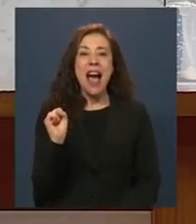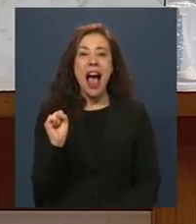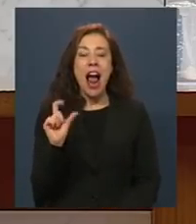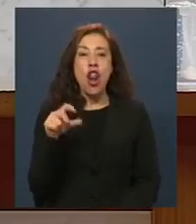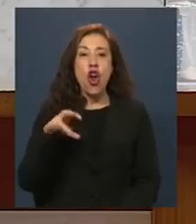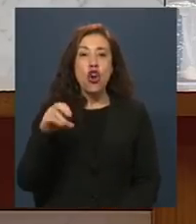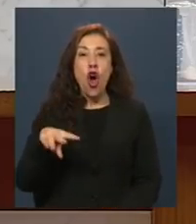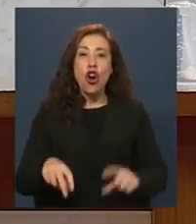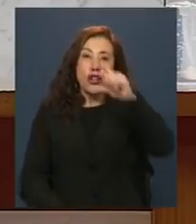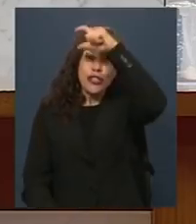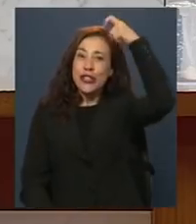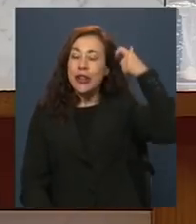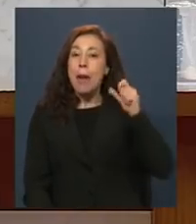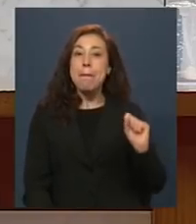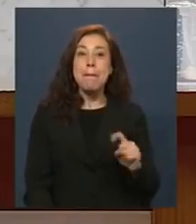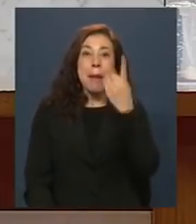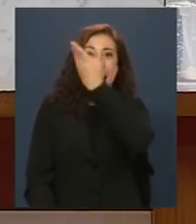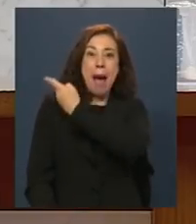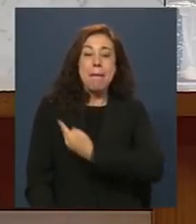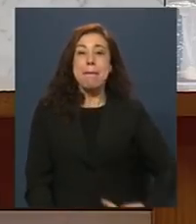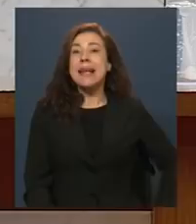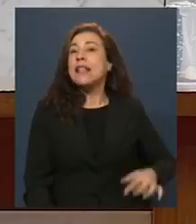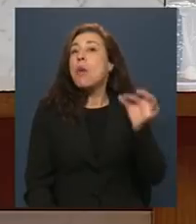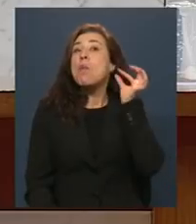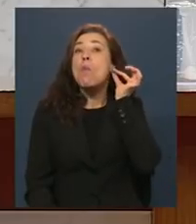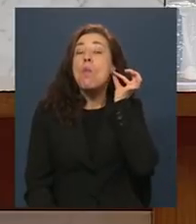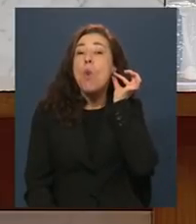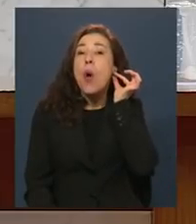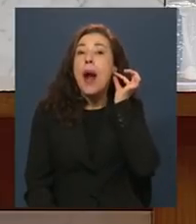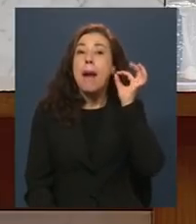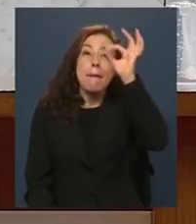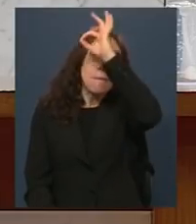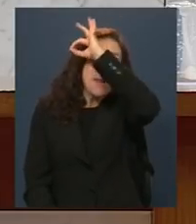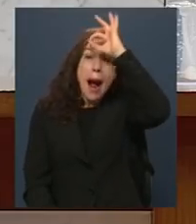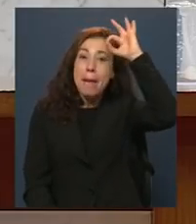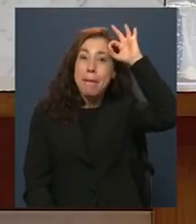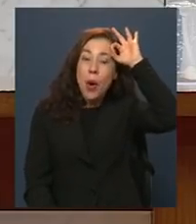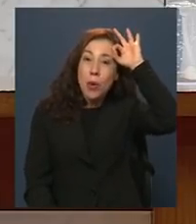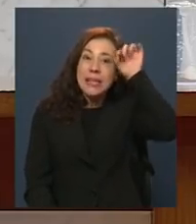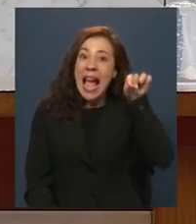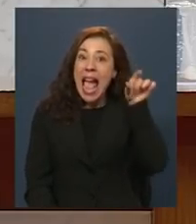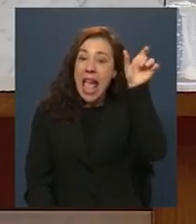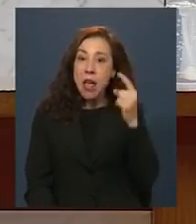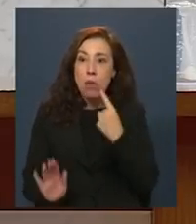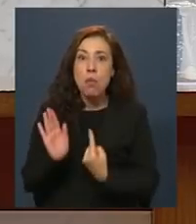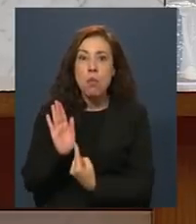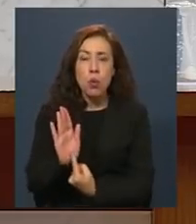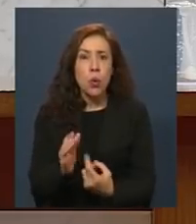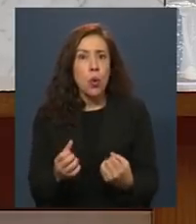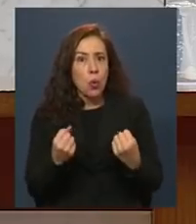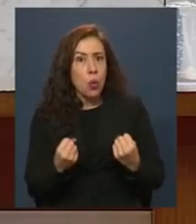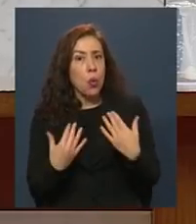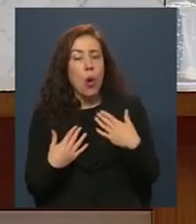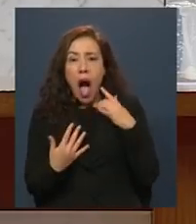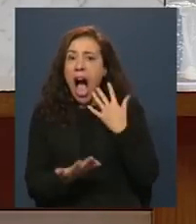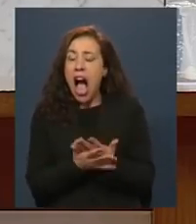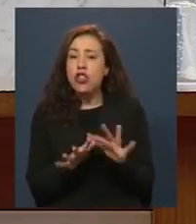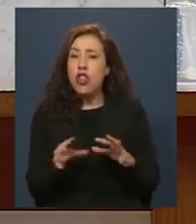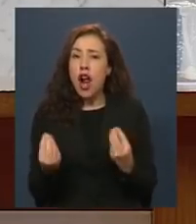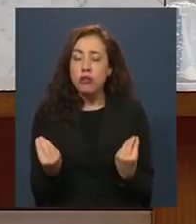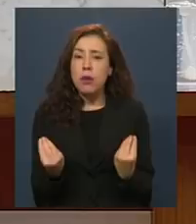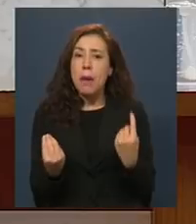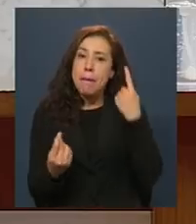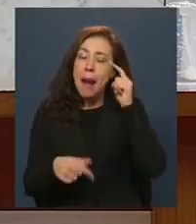su primera presidenta, mujer, mapuche, que ha demostrado las cualidades precisas para